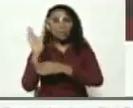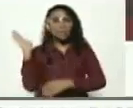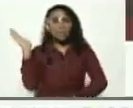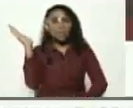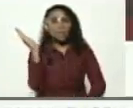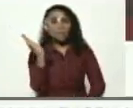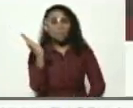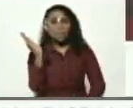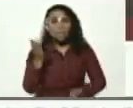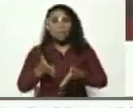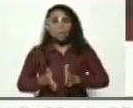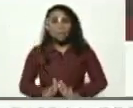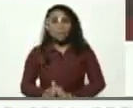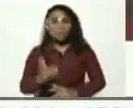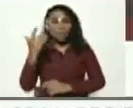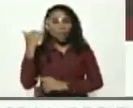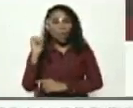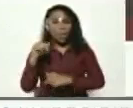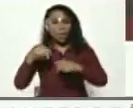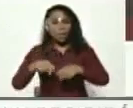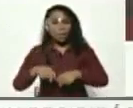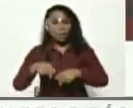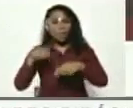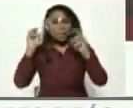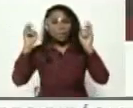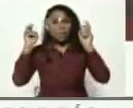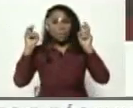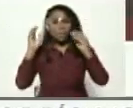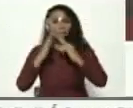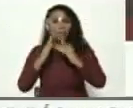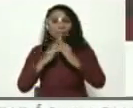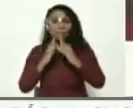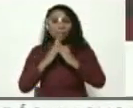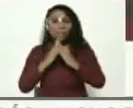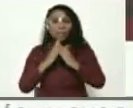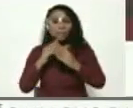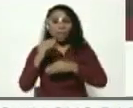Ha nacido y existido en esta dependencia doméstica,